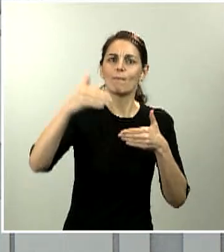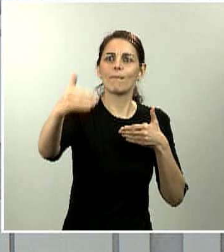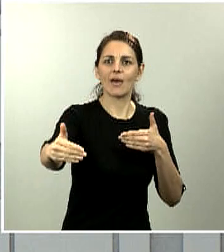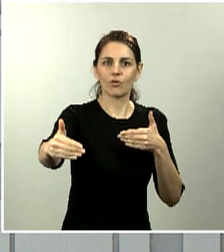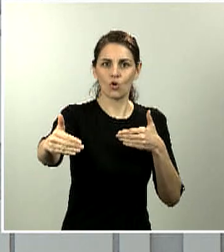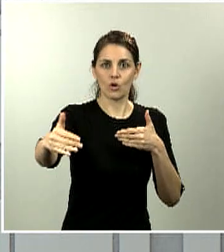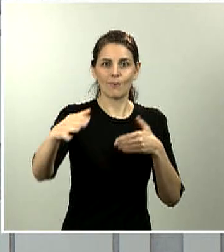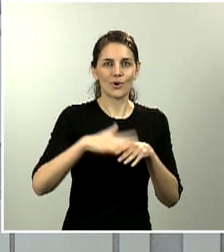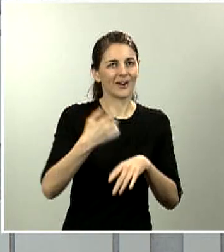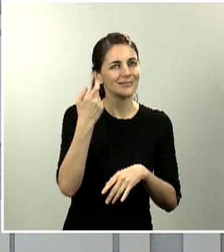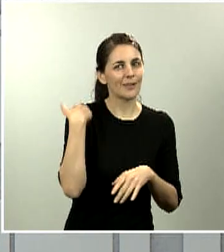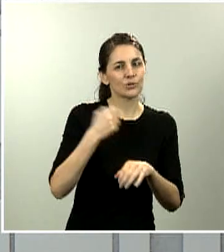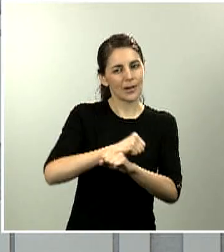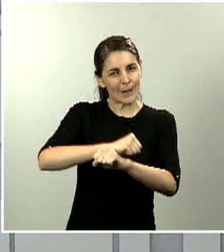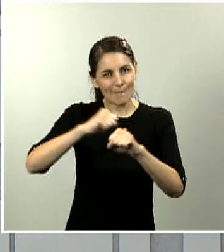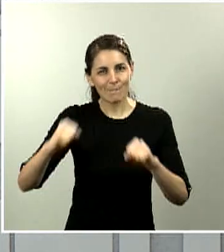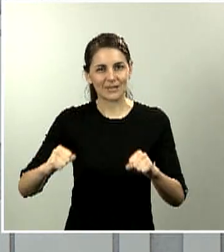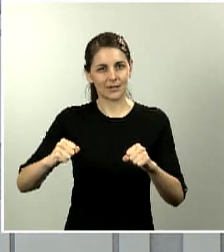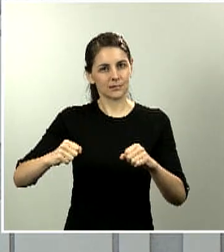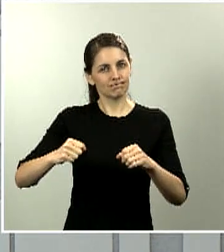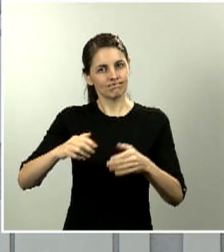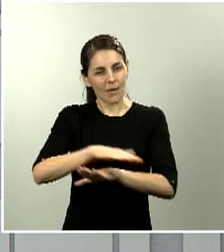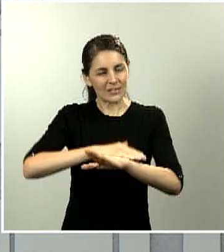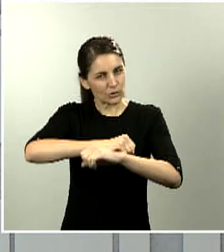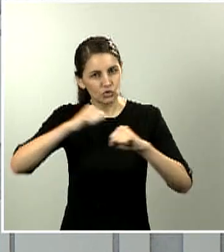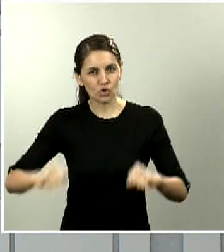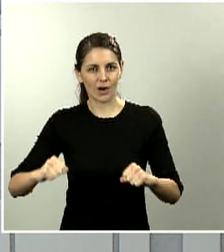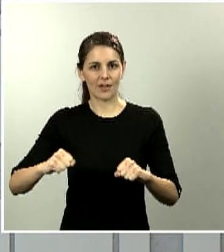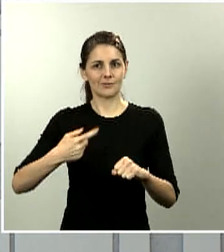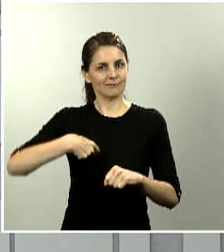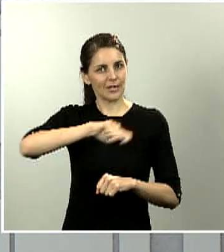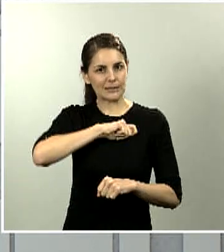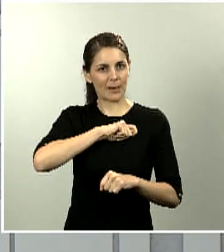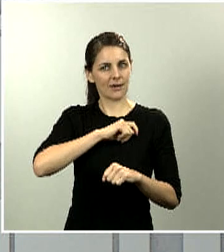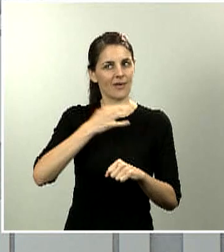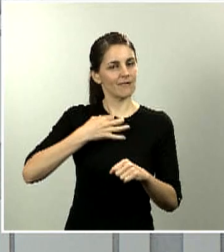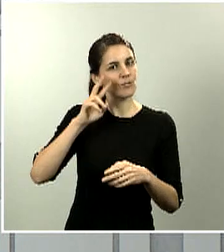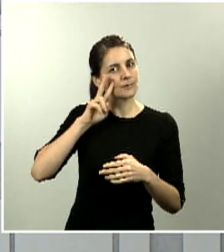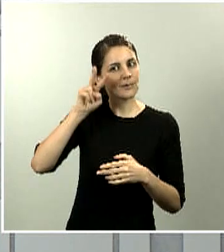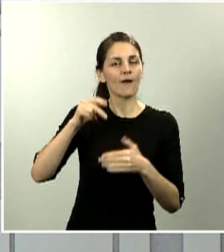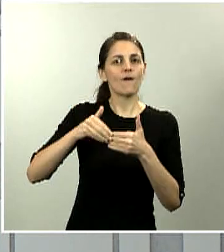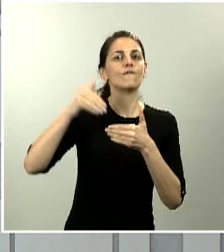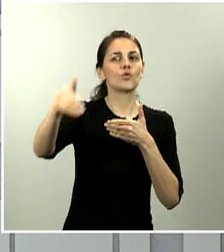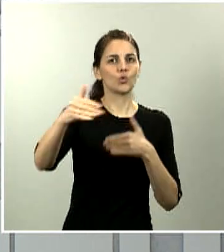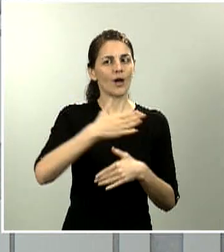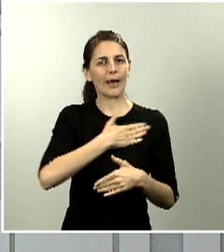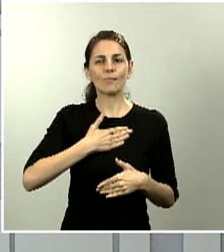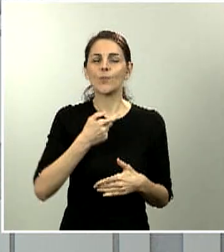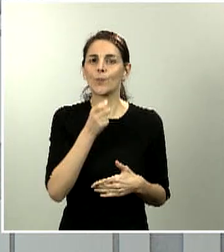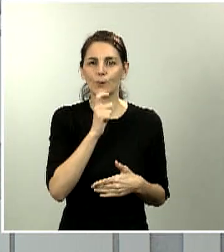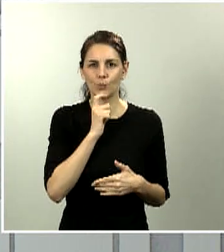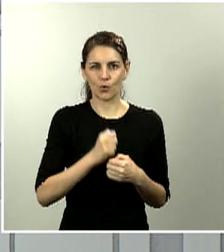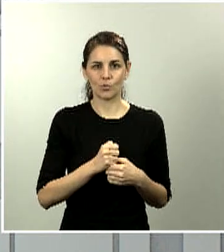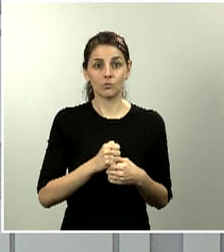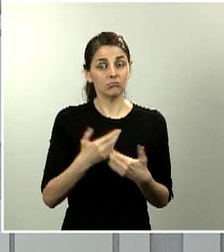sólidas, los cimientos de una España que efectivamente se mira en el futuro y que quiere en ese futuro ser capaces de